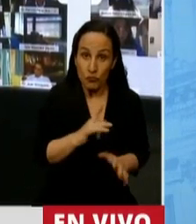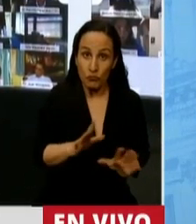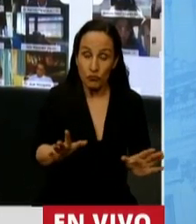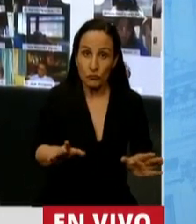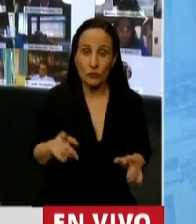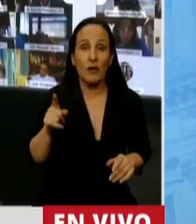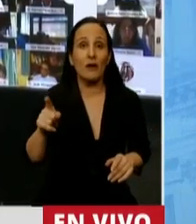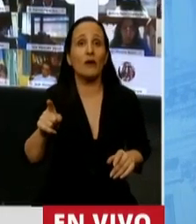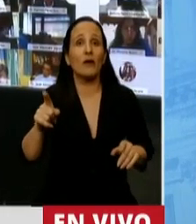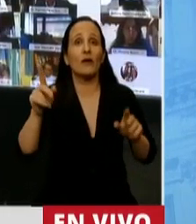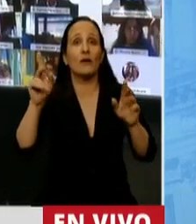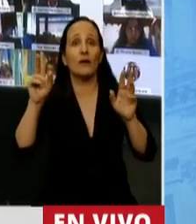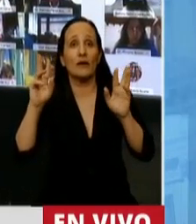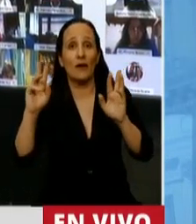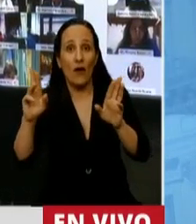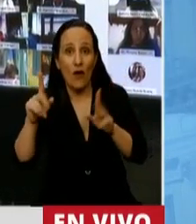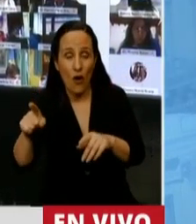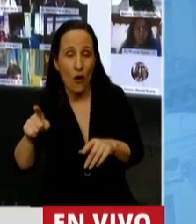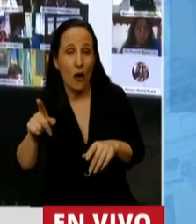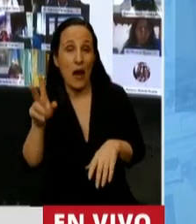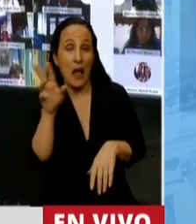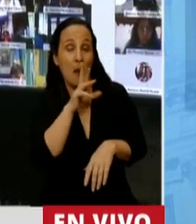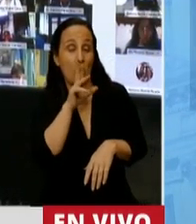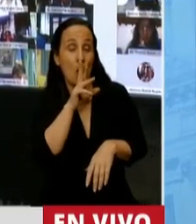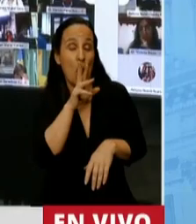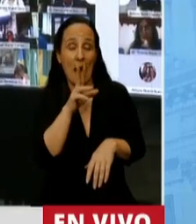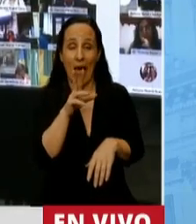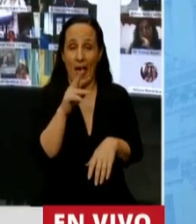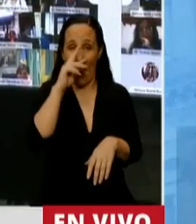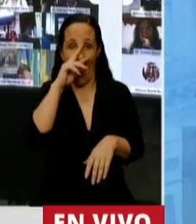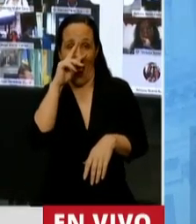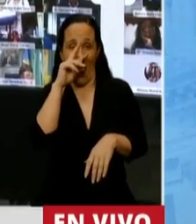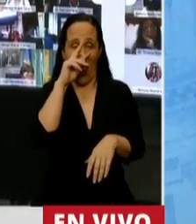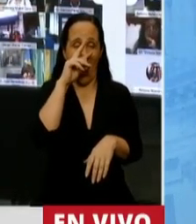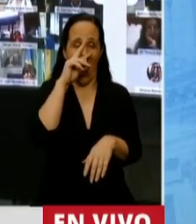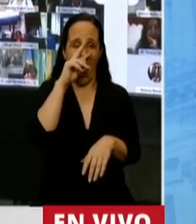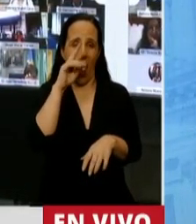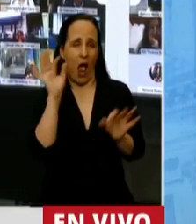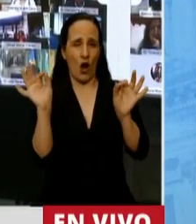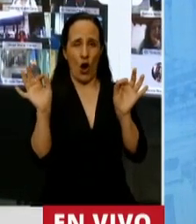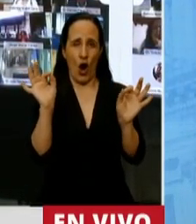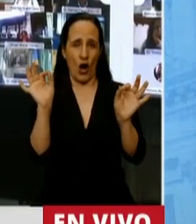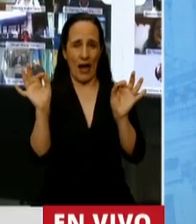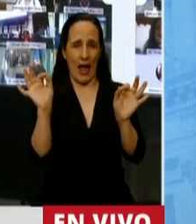Ojalá esas mujeres coquetas, ¿no?, llena de odio,